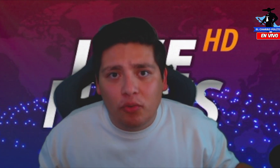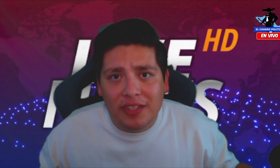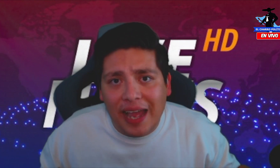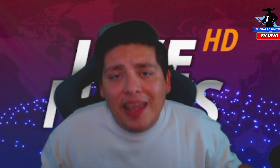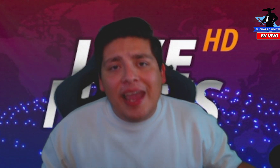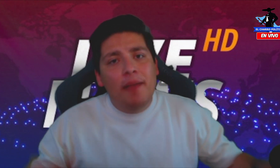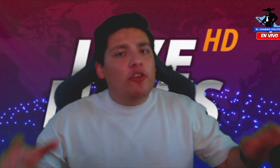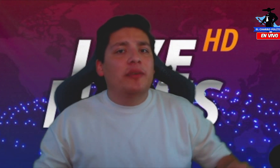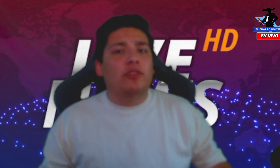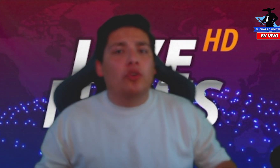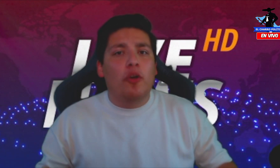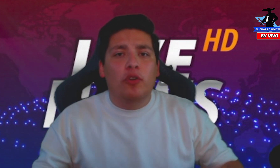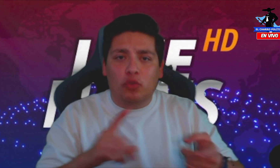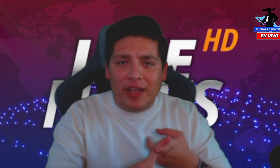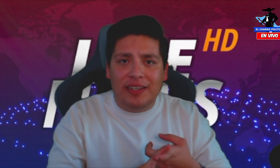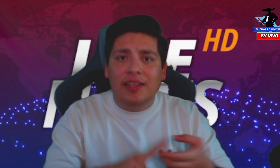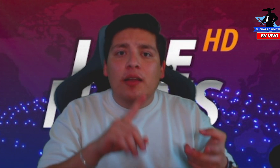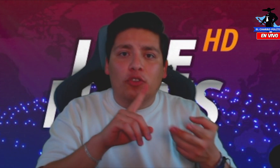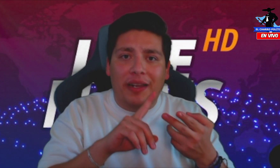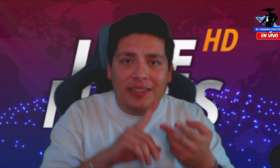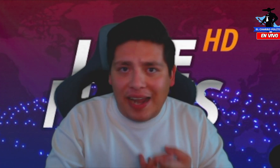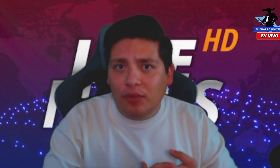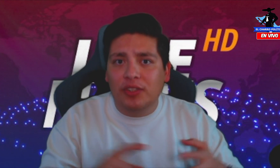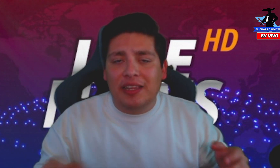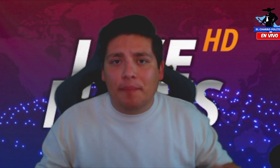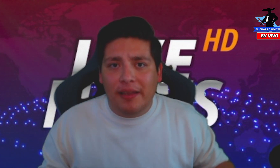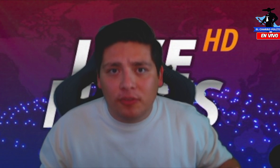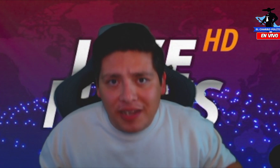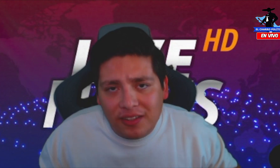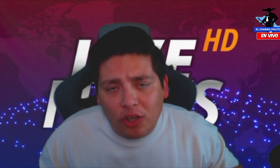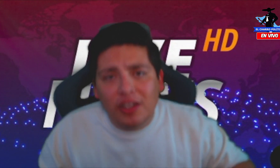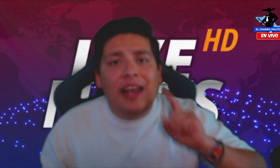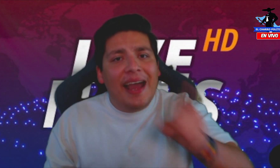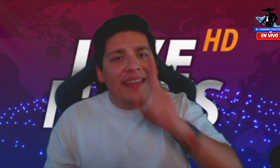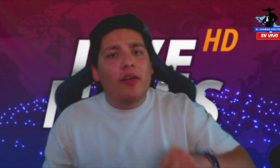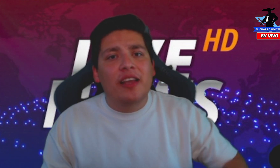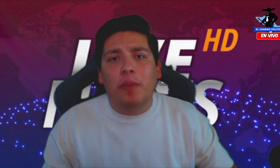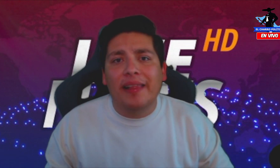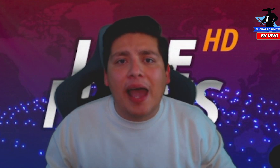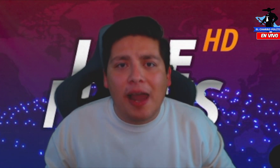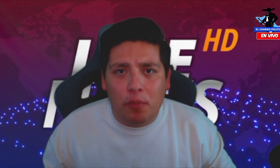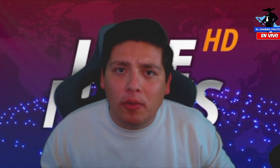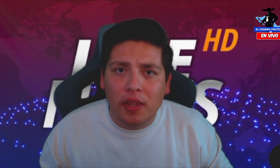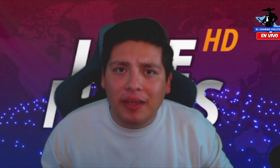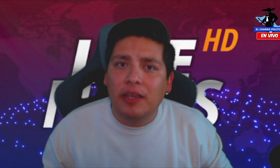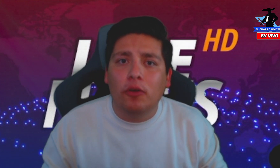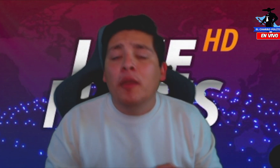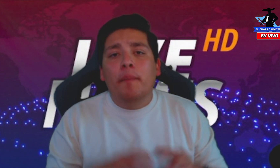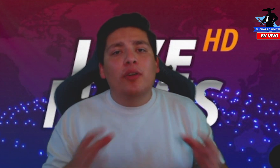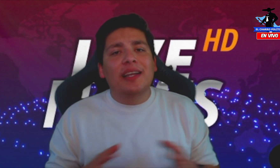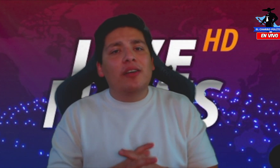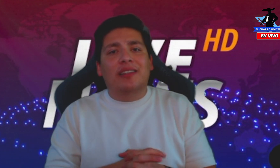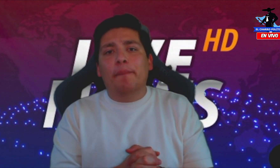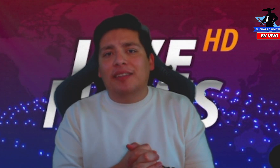del Poder Judicial, hemos visto cómo los jueces, los magistrados y también los ministros le han dado la espalda al pueblo de